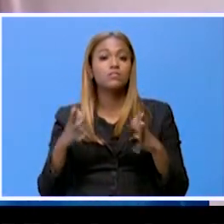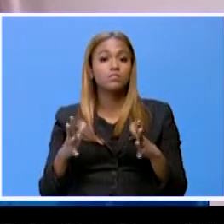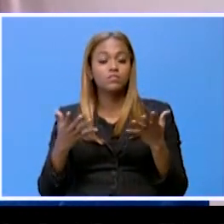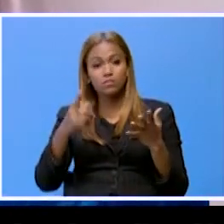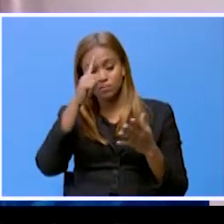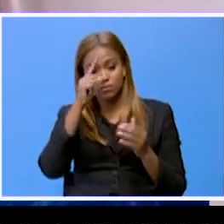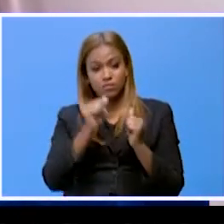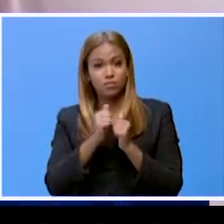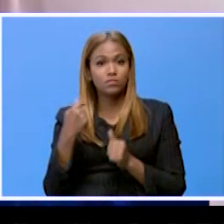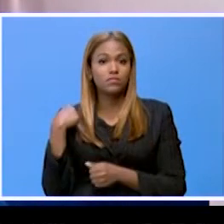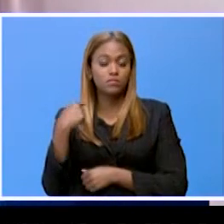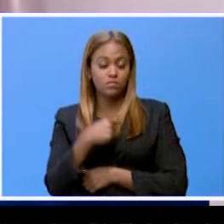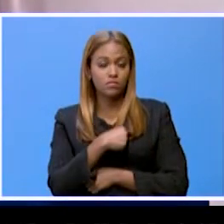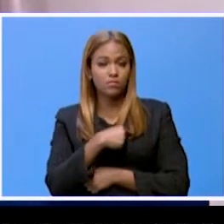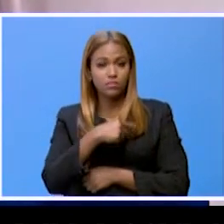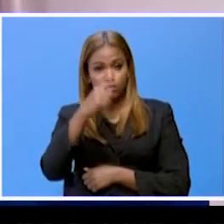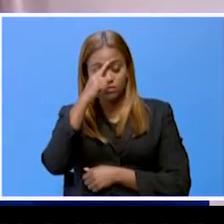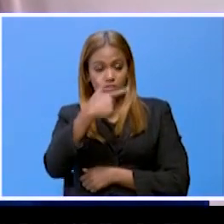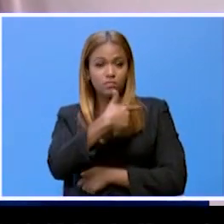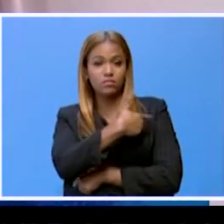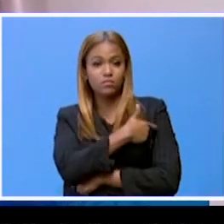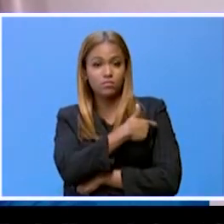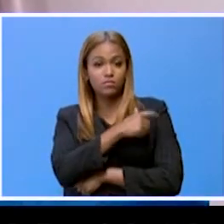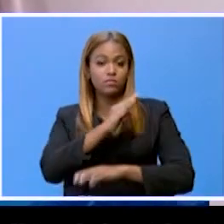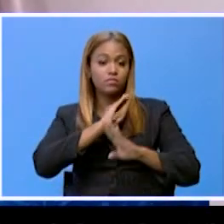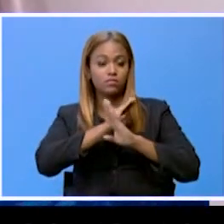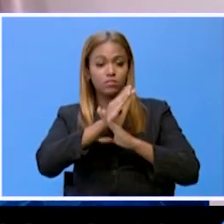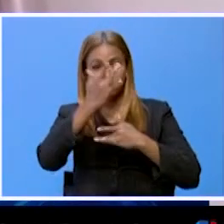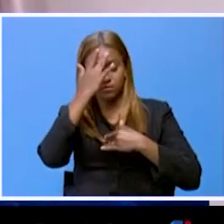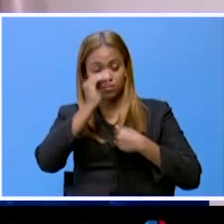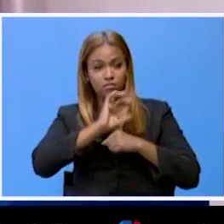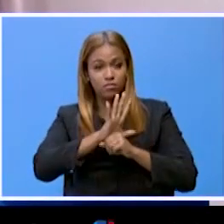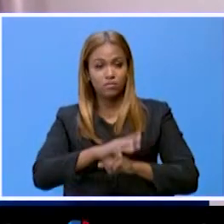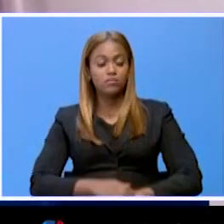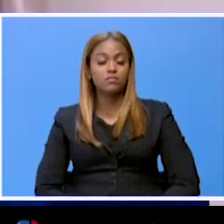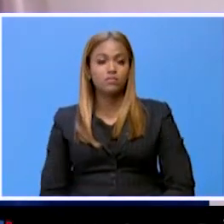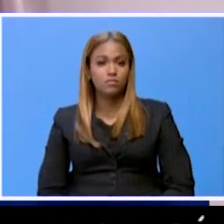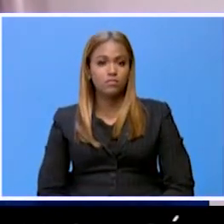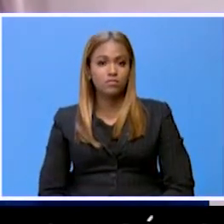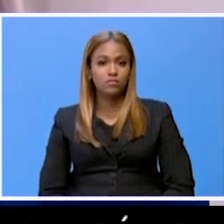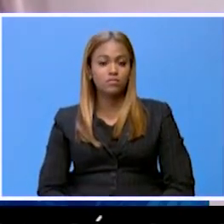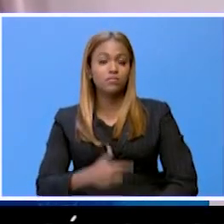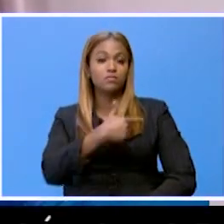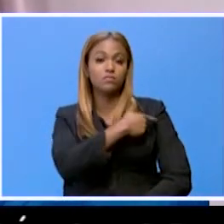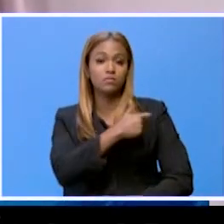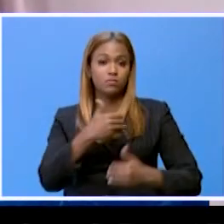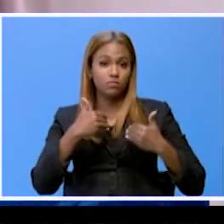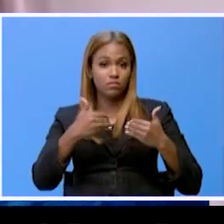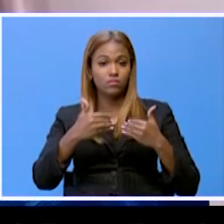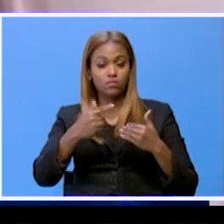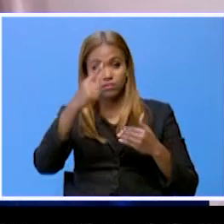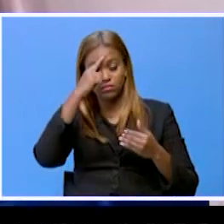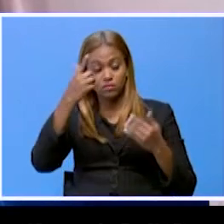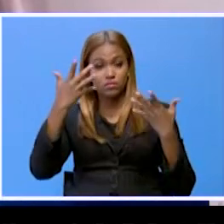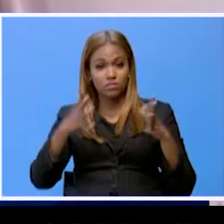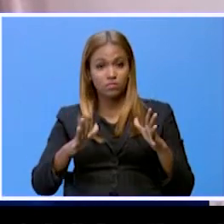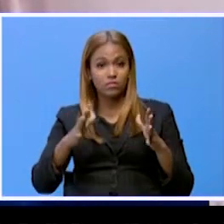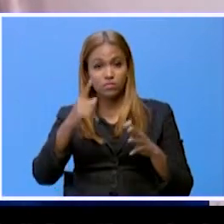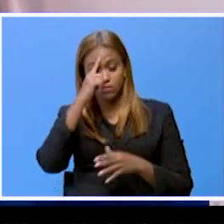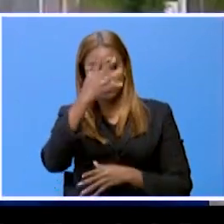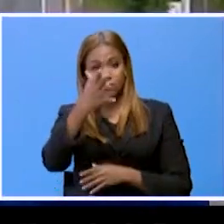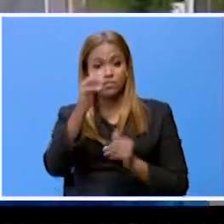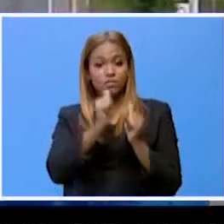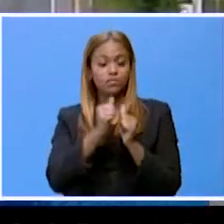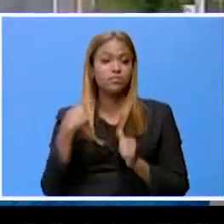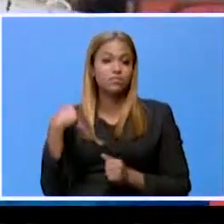entre nosotros la vacuna contra la COVID-19. vacúnate por ti y por lo